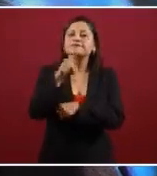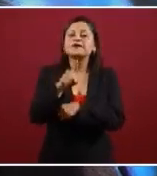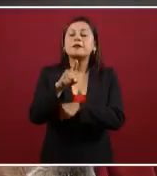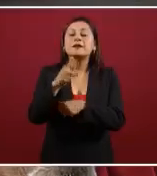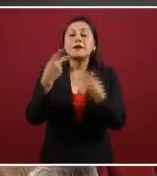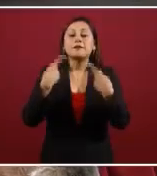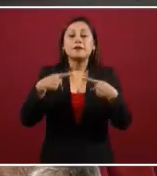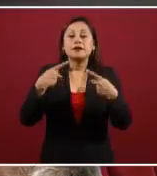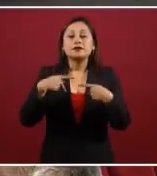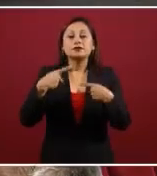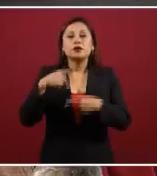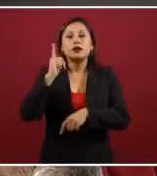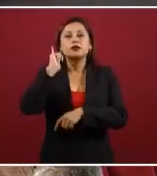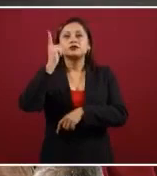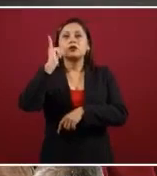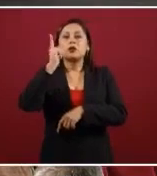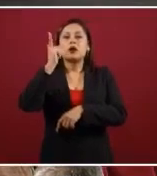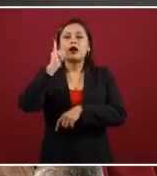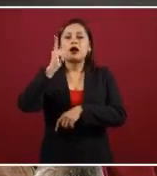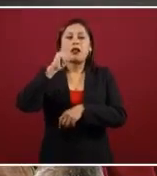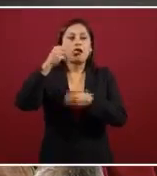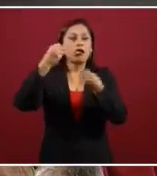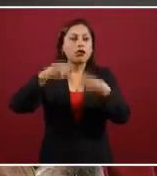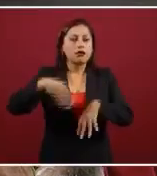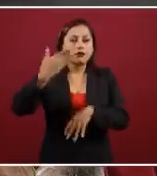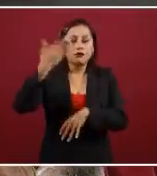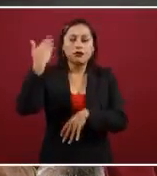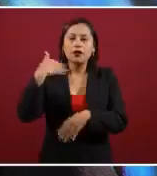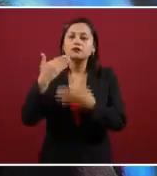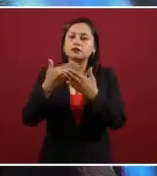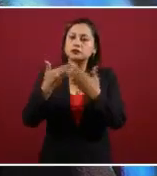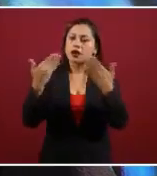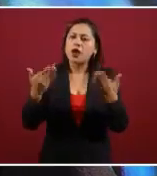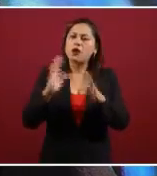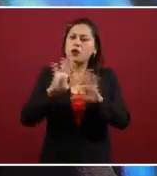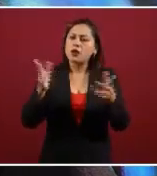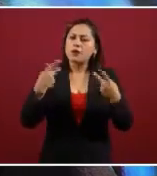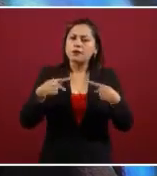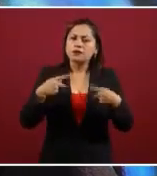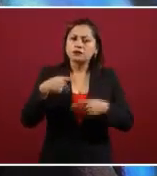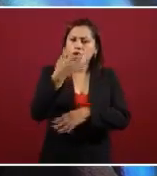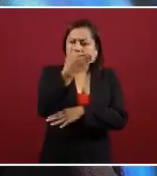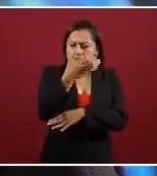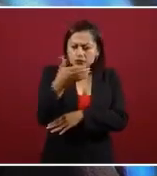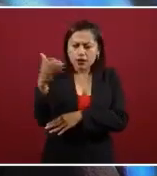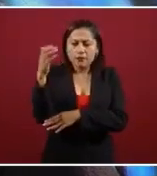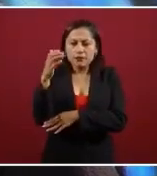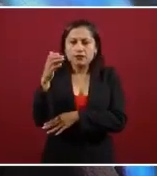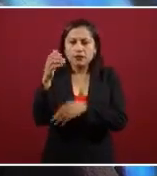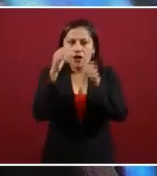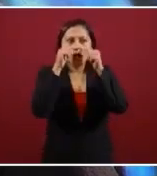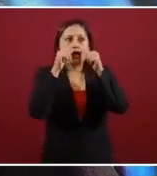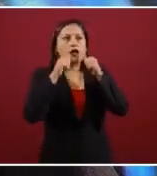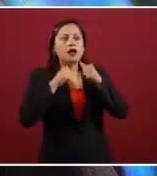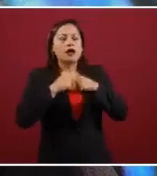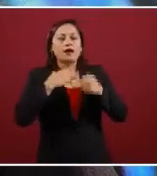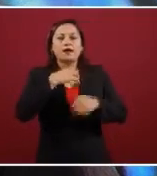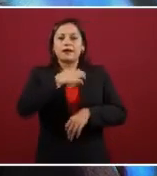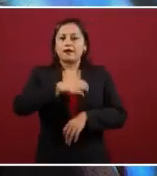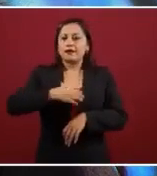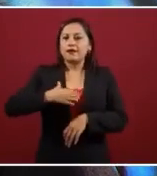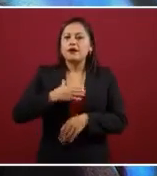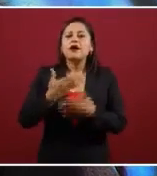gente. Hablo de las campesinas y de los campesinos que habían sido olvidados de nuestro país. Hoy vuelven a estar en el